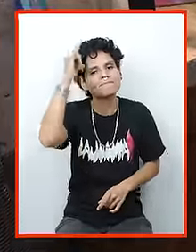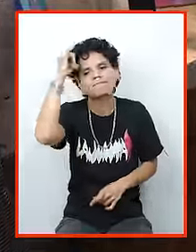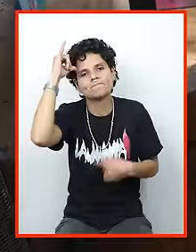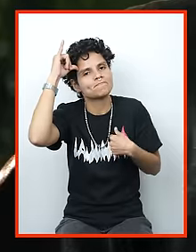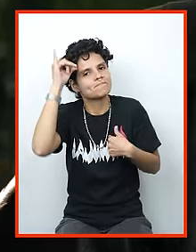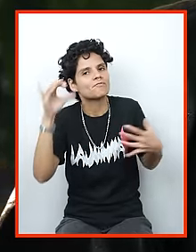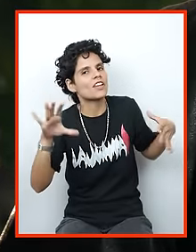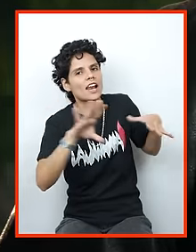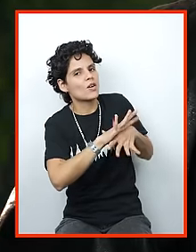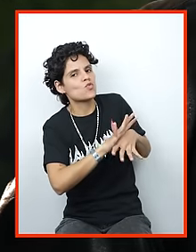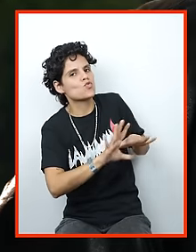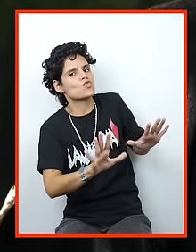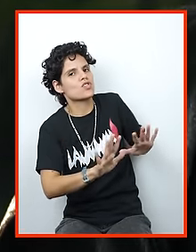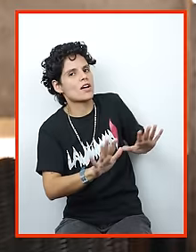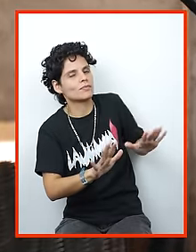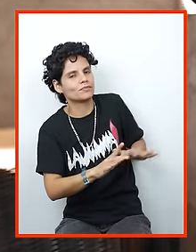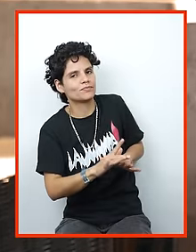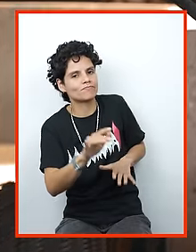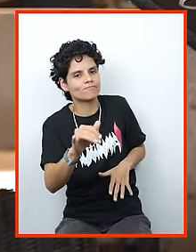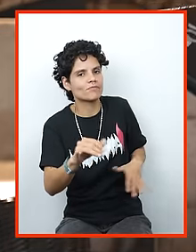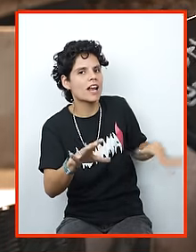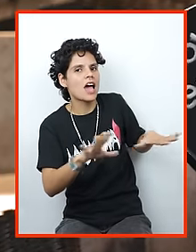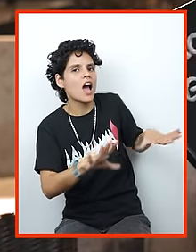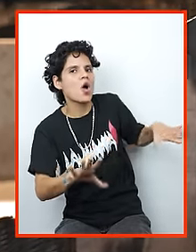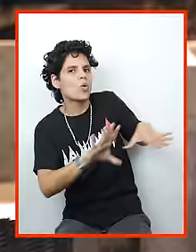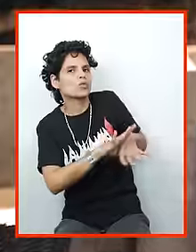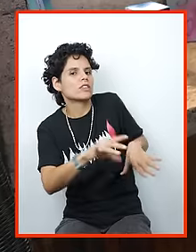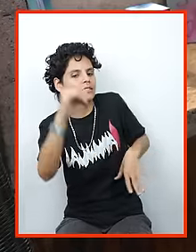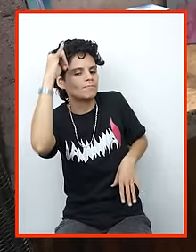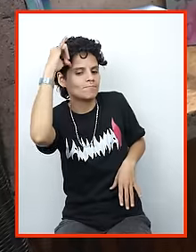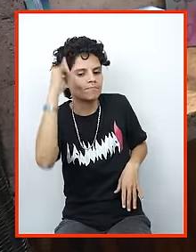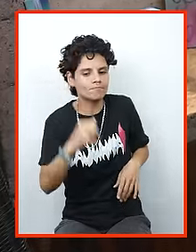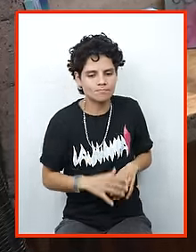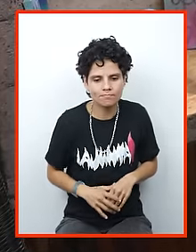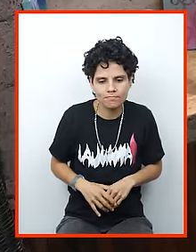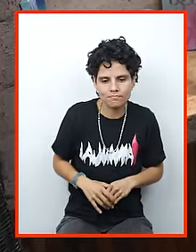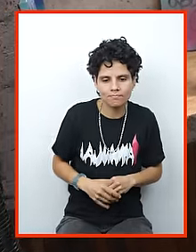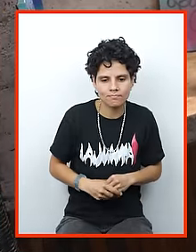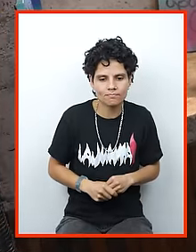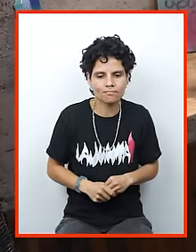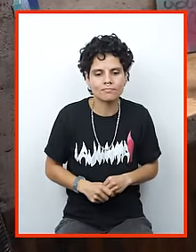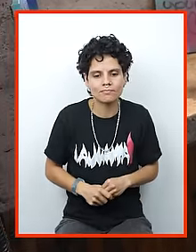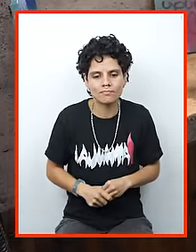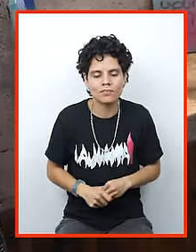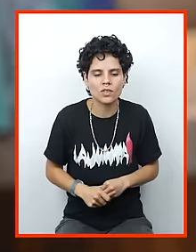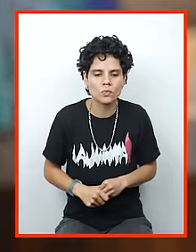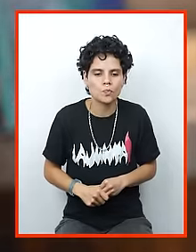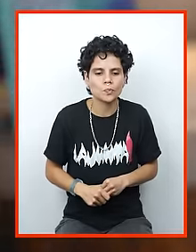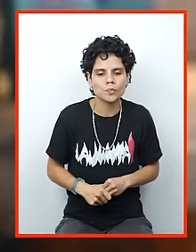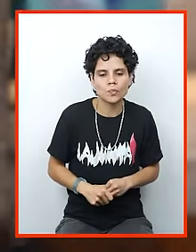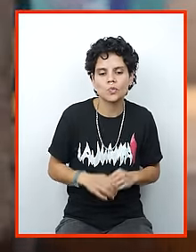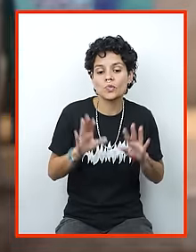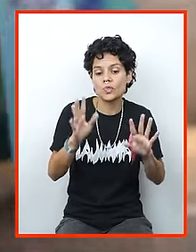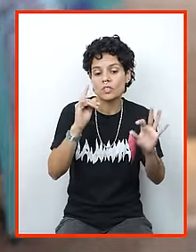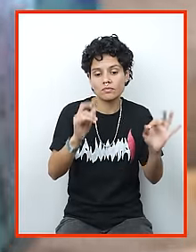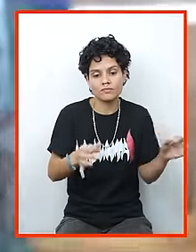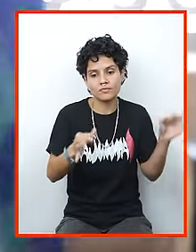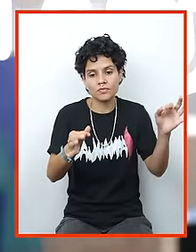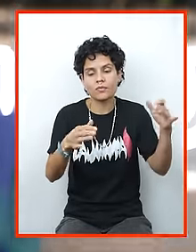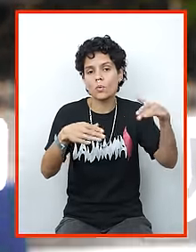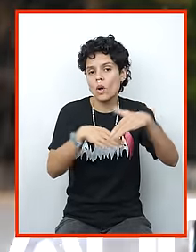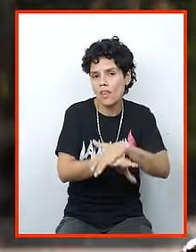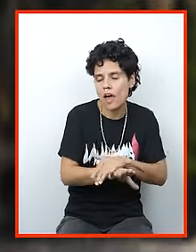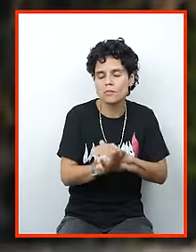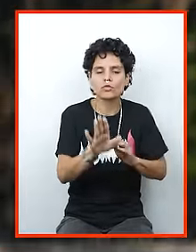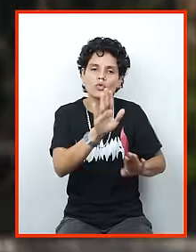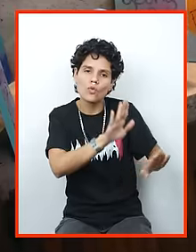Sorry, estoy en la junta. Grande. Y si quieres, aquí está. Genial, bonito compadre. Lo vamos a guardar y lo